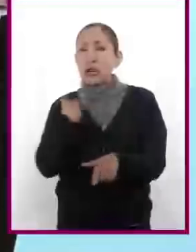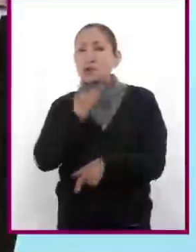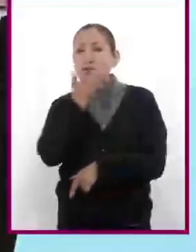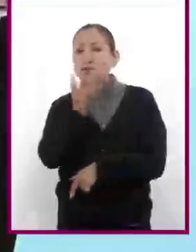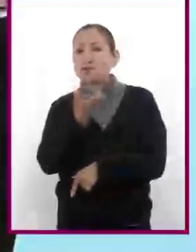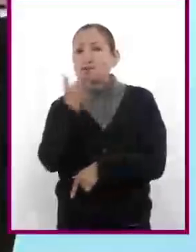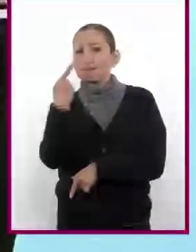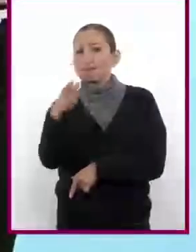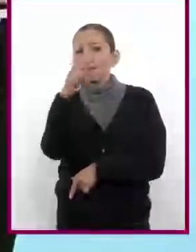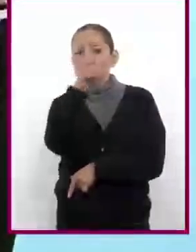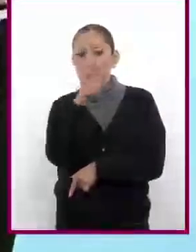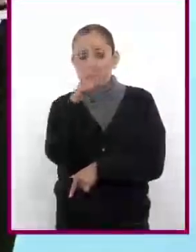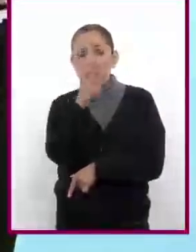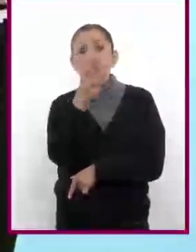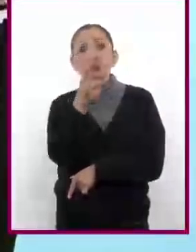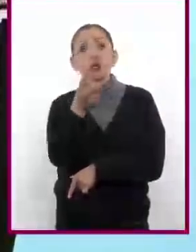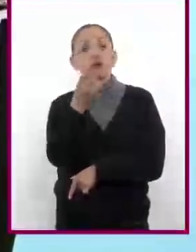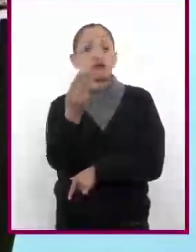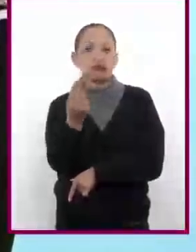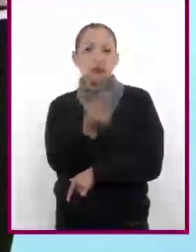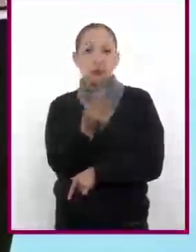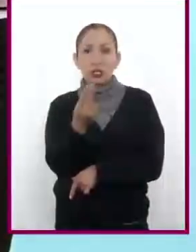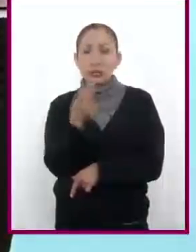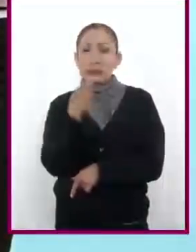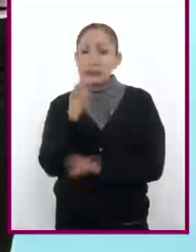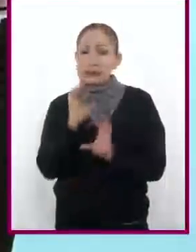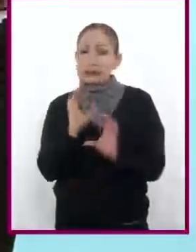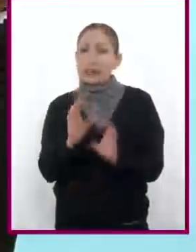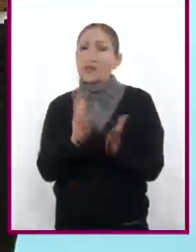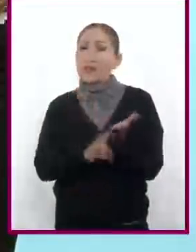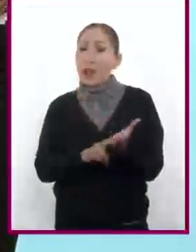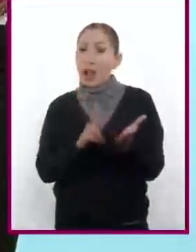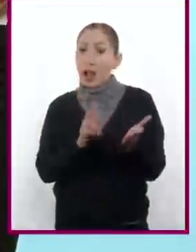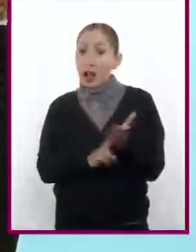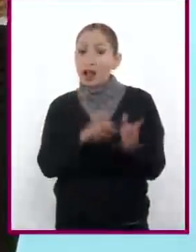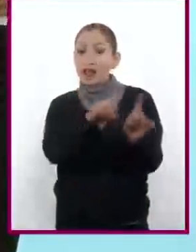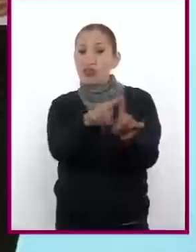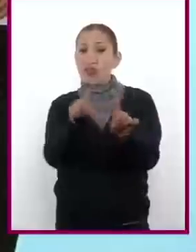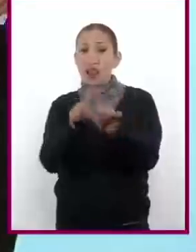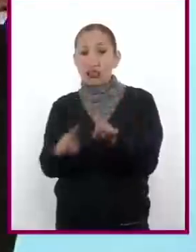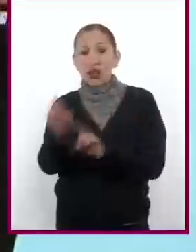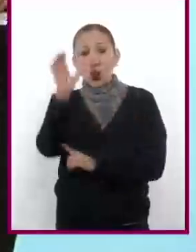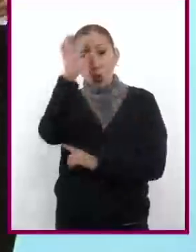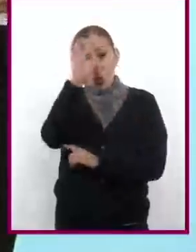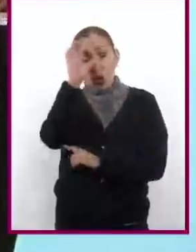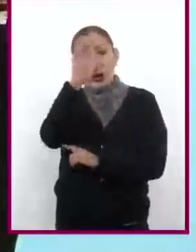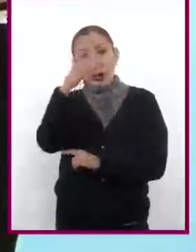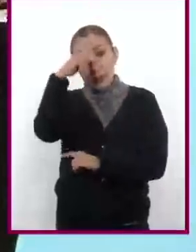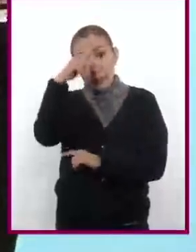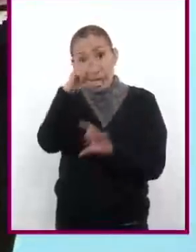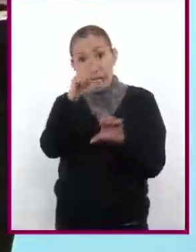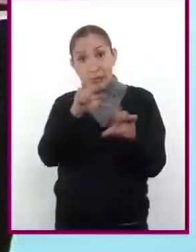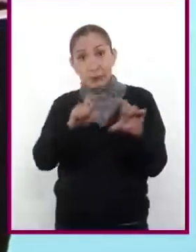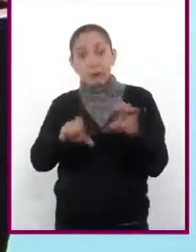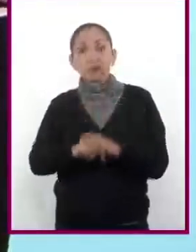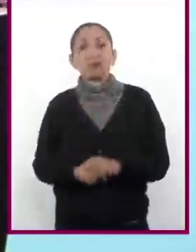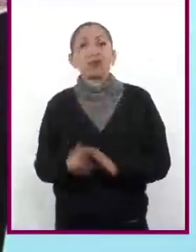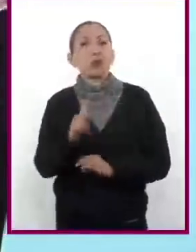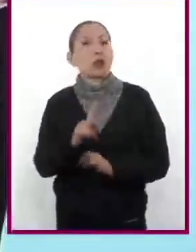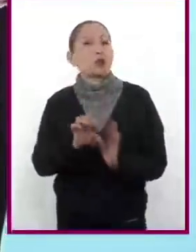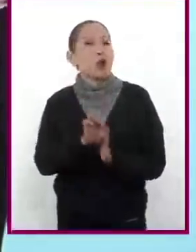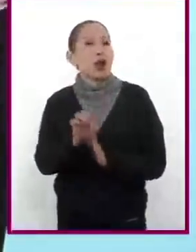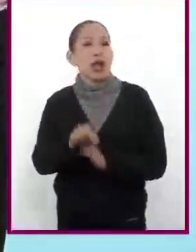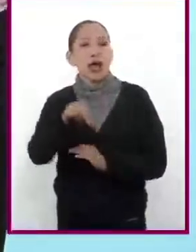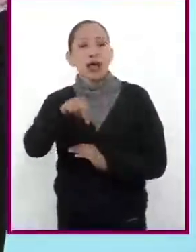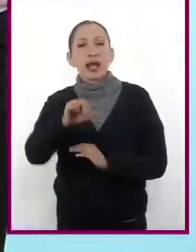costumbres y lenguas, por lo que es preciso preservar y valorar la pluriculturalidad de nuestro país. Pueblos como